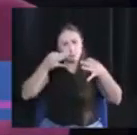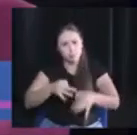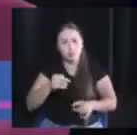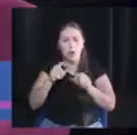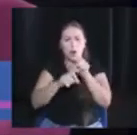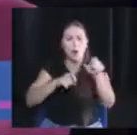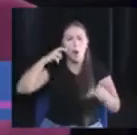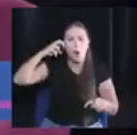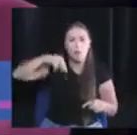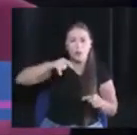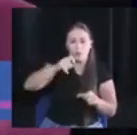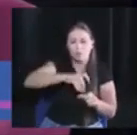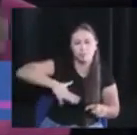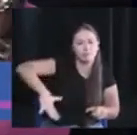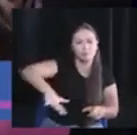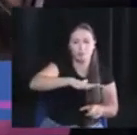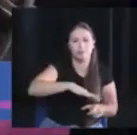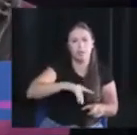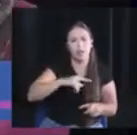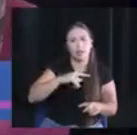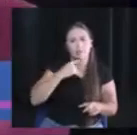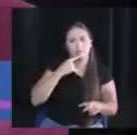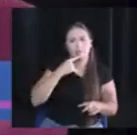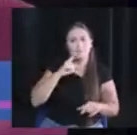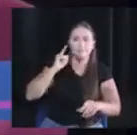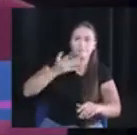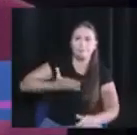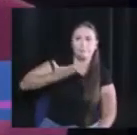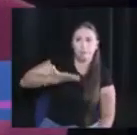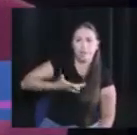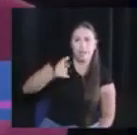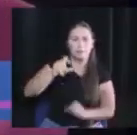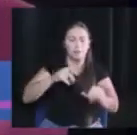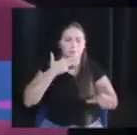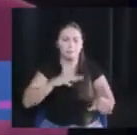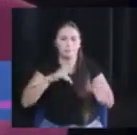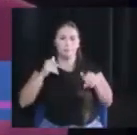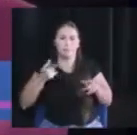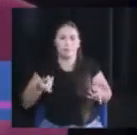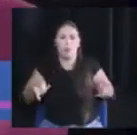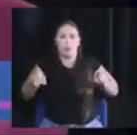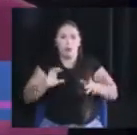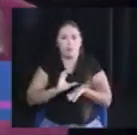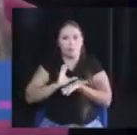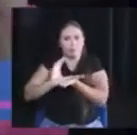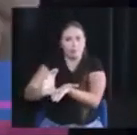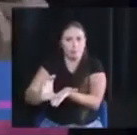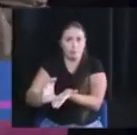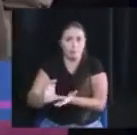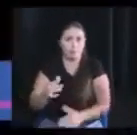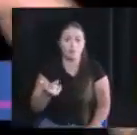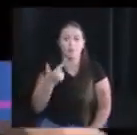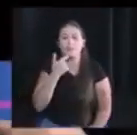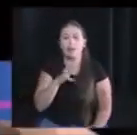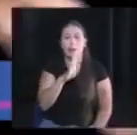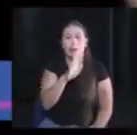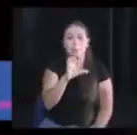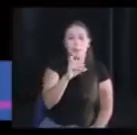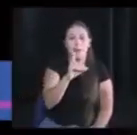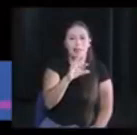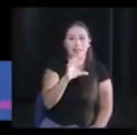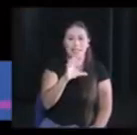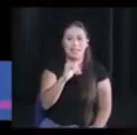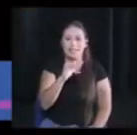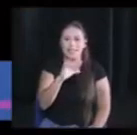opinión ciudadana haga que tengan que dar marcha atrás. Ya alguna vez lo tuvieron que hacer. Con el PDCIBA, el Programa de Desarrollo de las